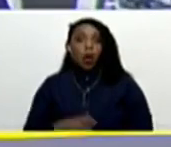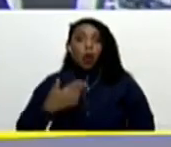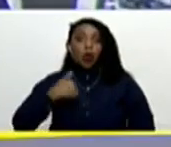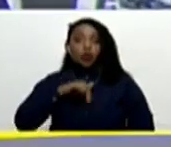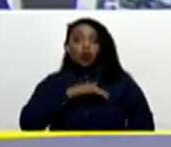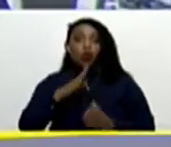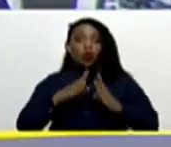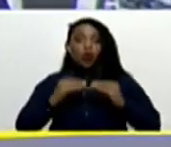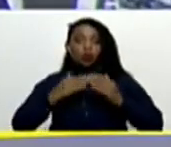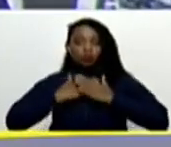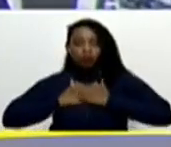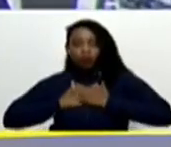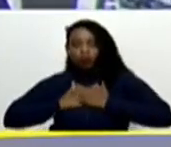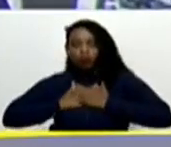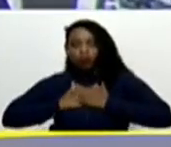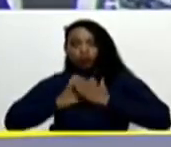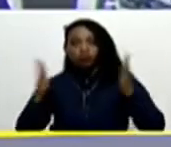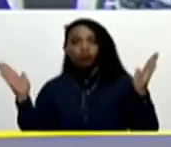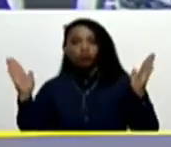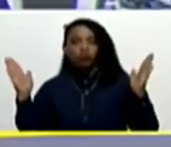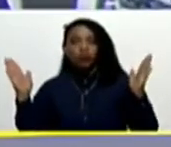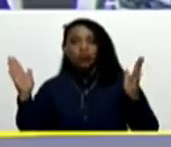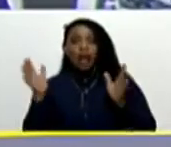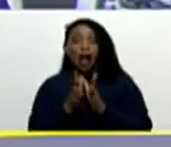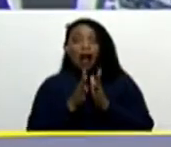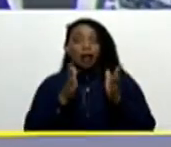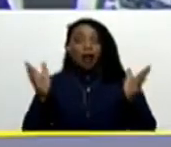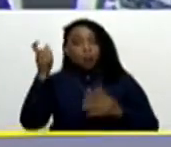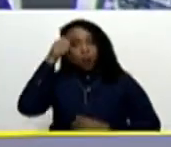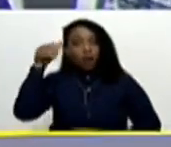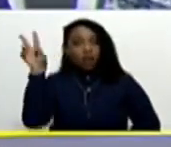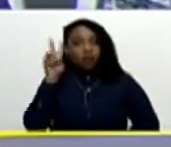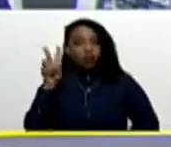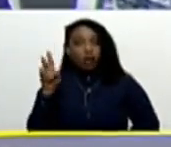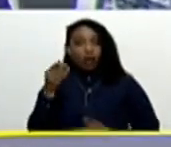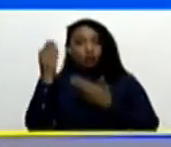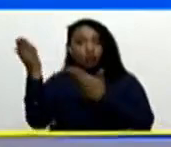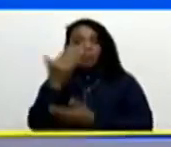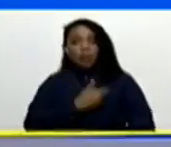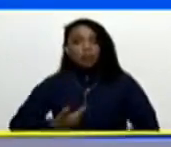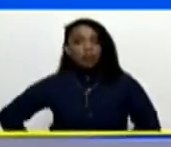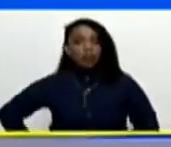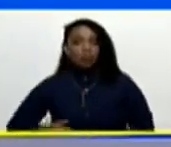nuestra solidaridad a usted y al gran pueblo de Venezuela.